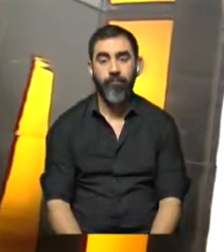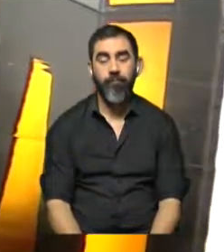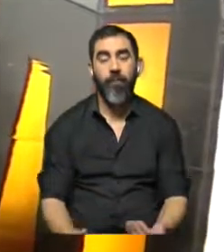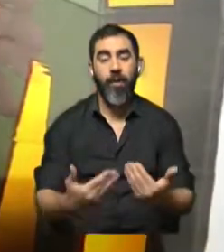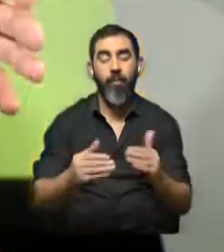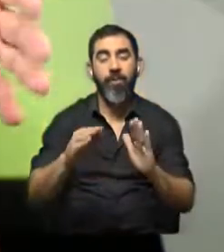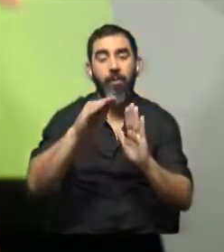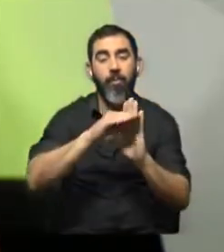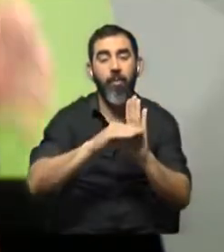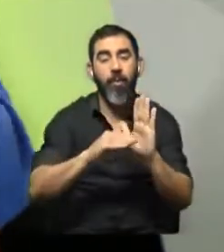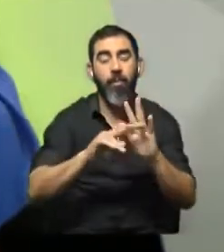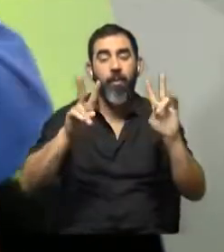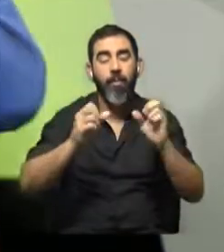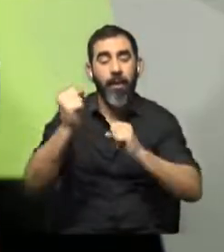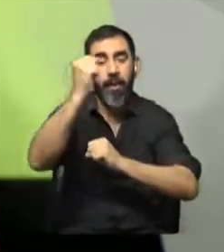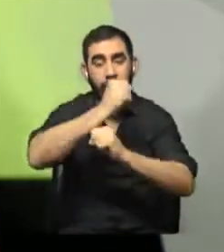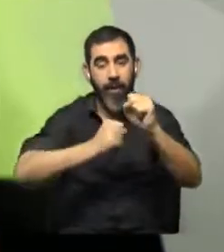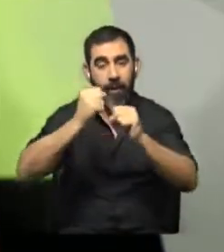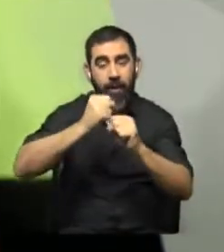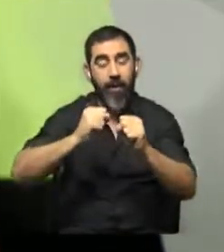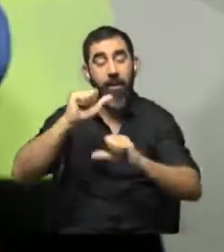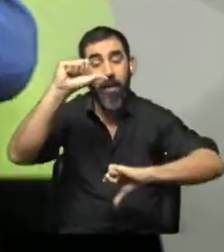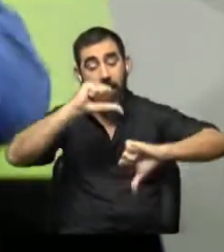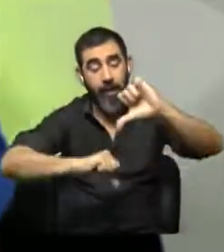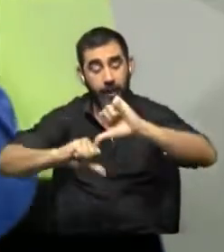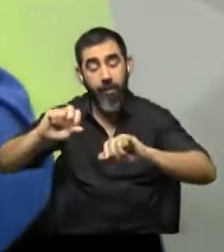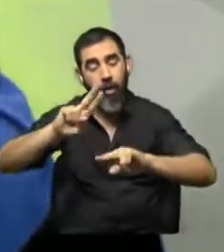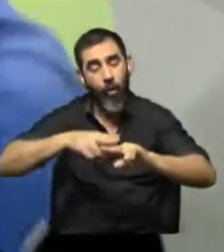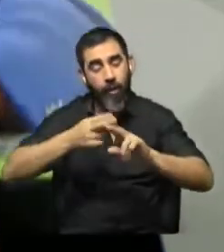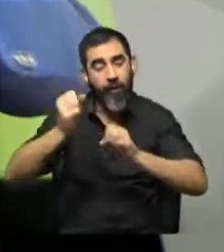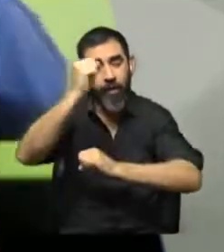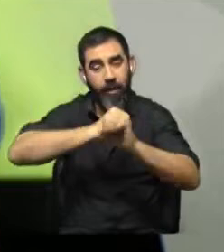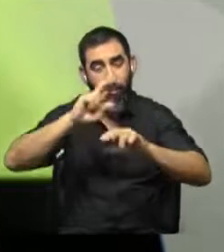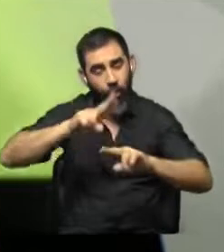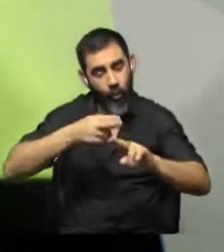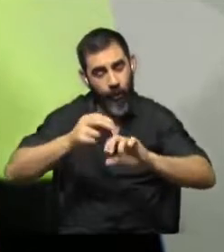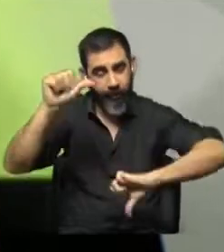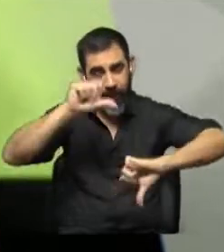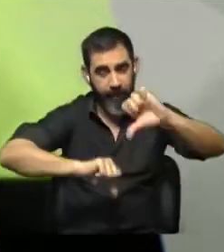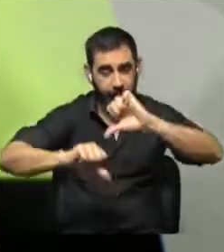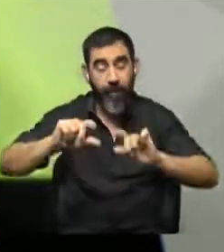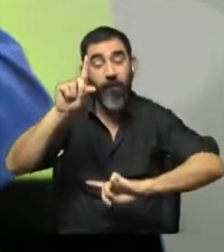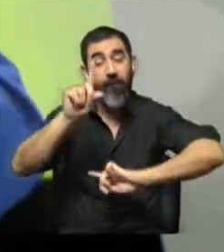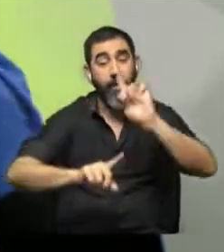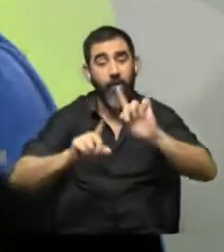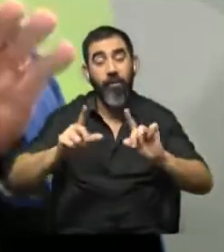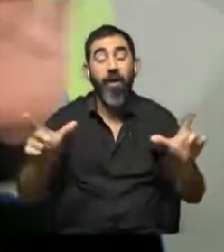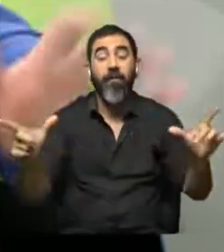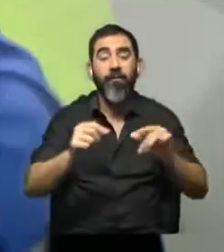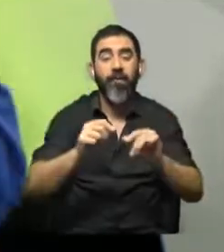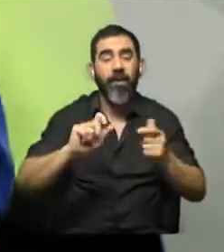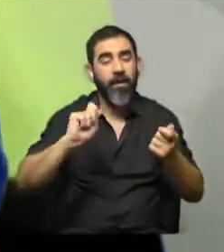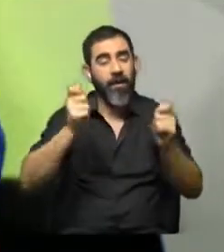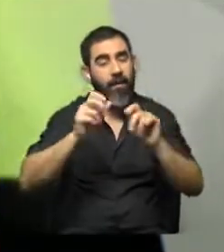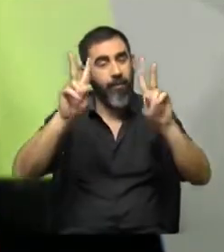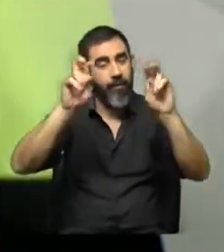Arrancamos el programa hablando de ingeniería, pasamos a la química, vamos a volver a la ingeniería, vamos a volver a Facultad de Química y al final sí, vamos a